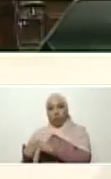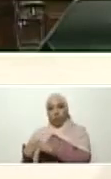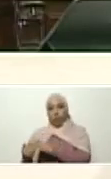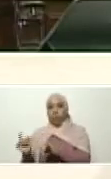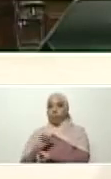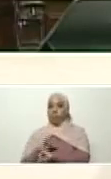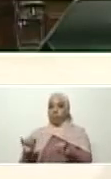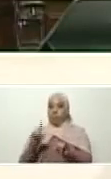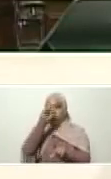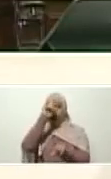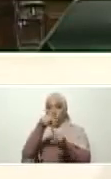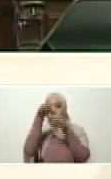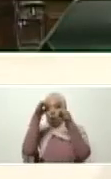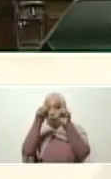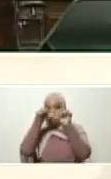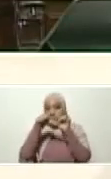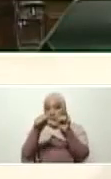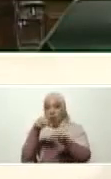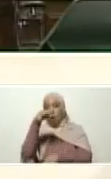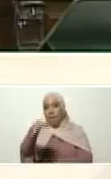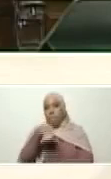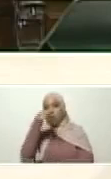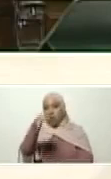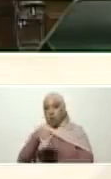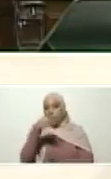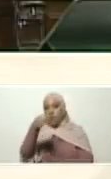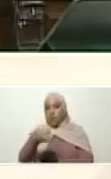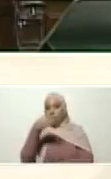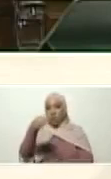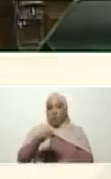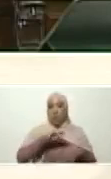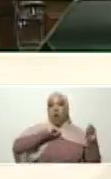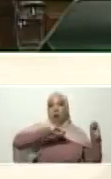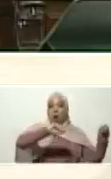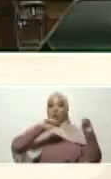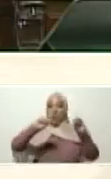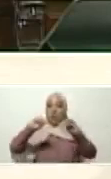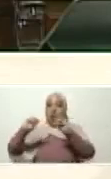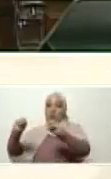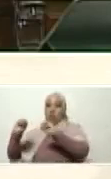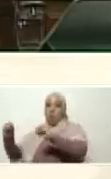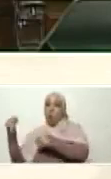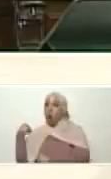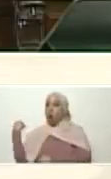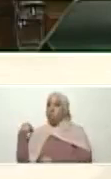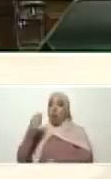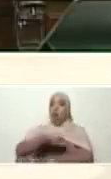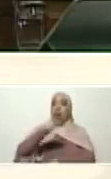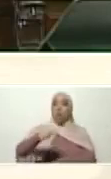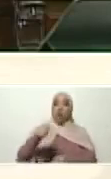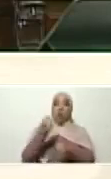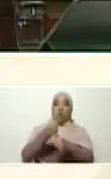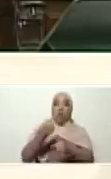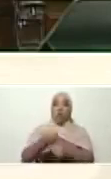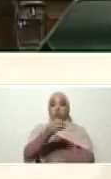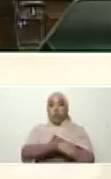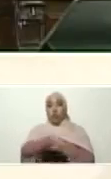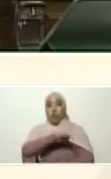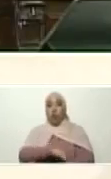Incansable, permanente, convocando la Asamblea de Ciudadanos, los que hemos hecho trabajo social toda nuestra